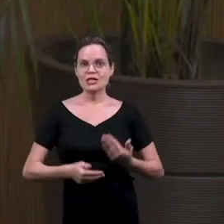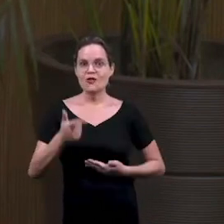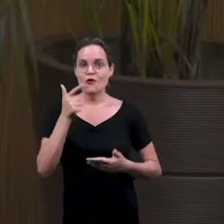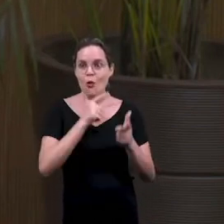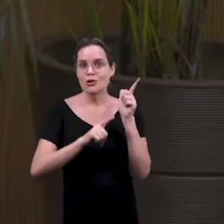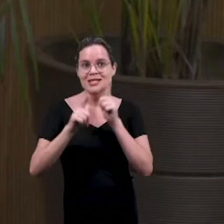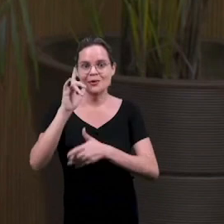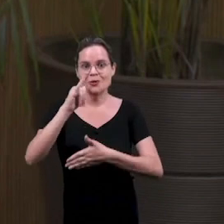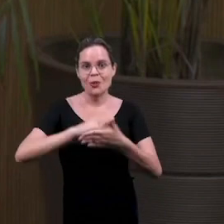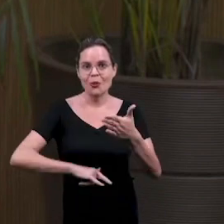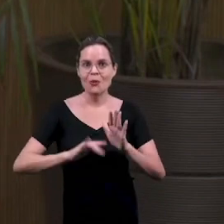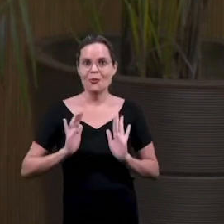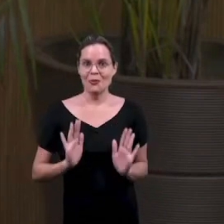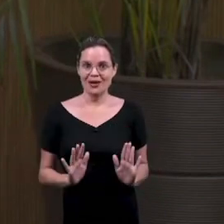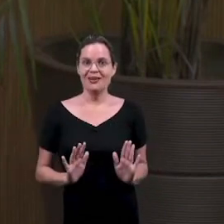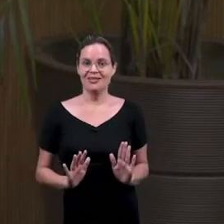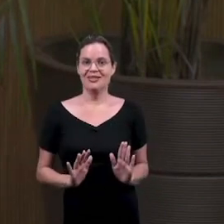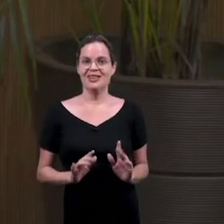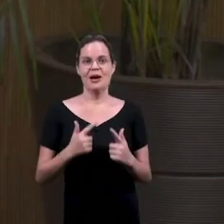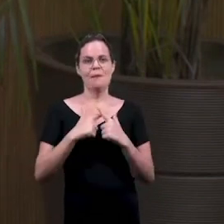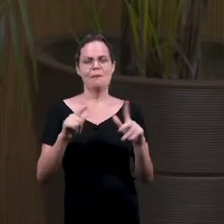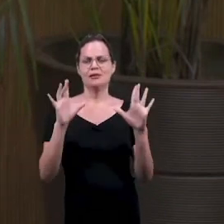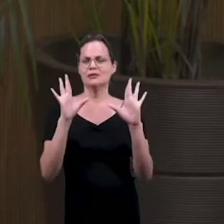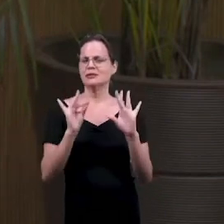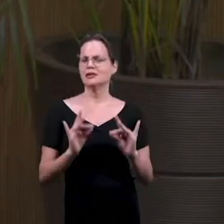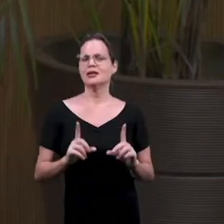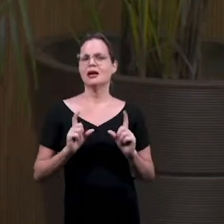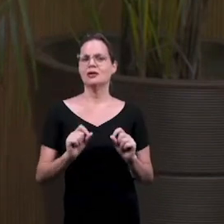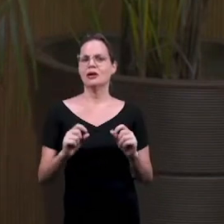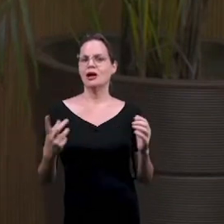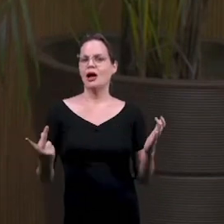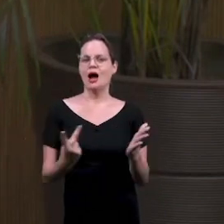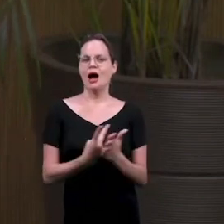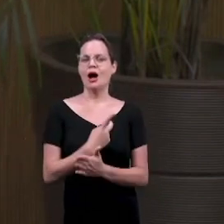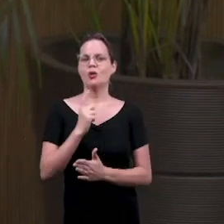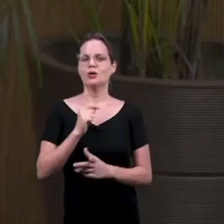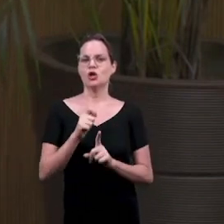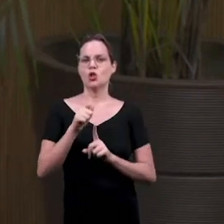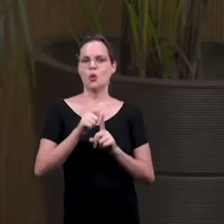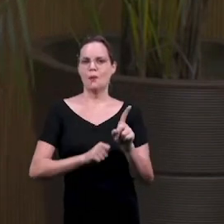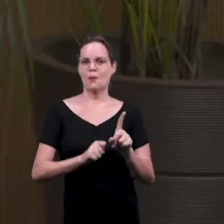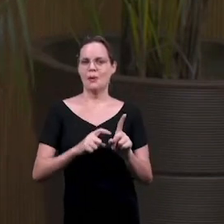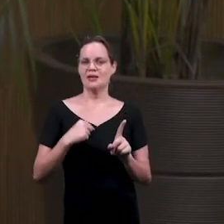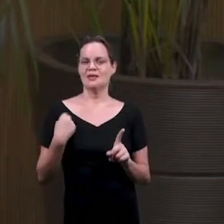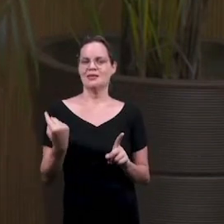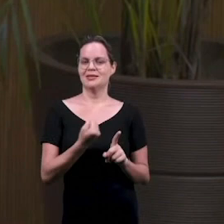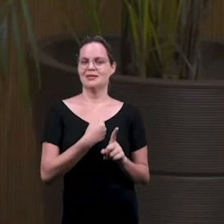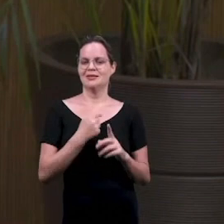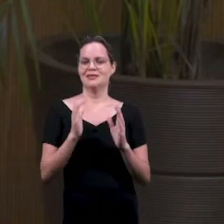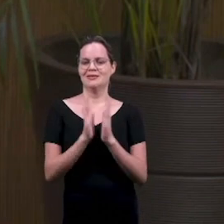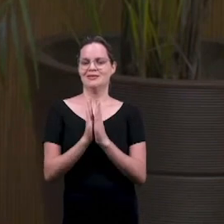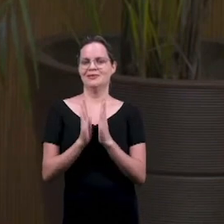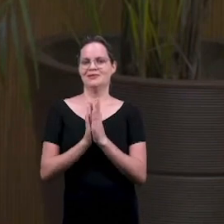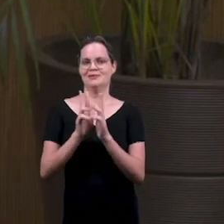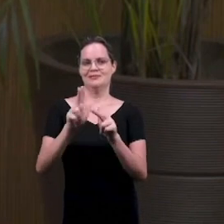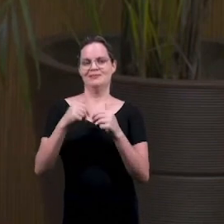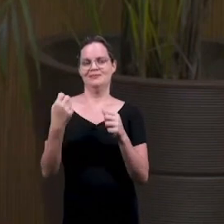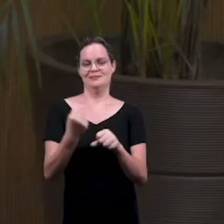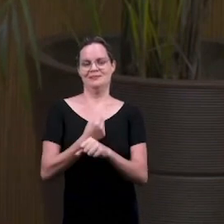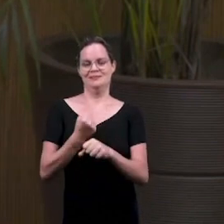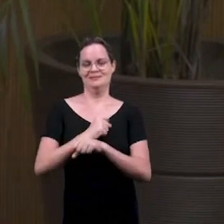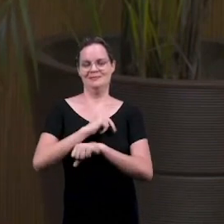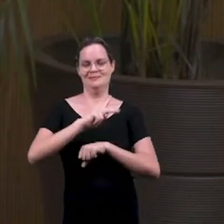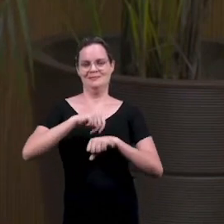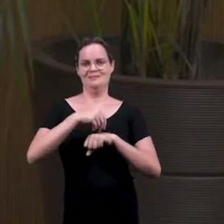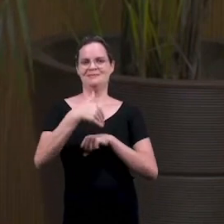ellos fueron vistos para esto. Ahora, queridos, queremos registrar un detalle. Esto sucedió en un mes en el que